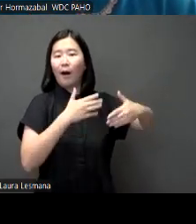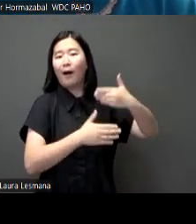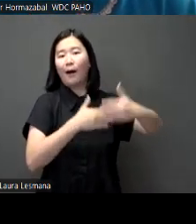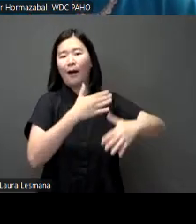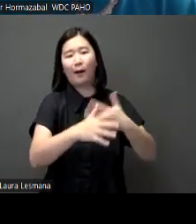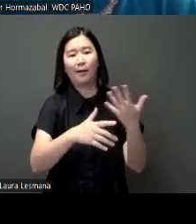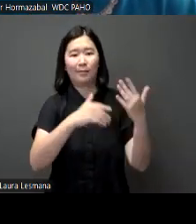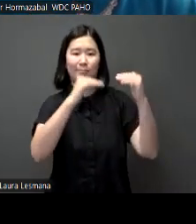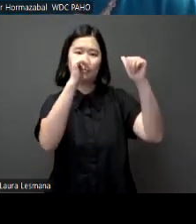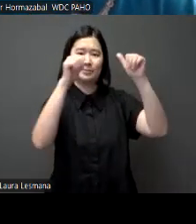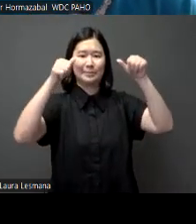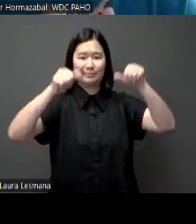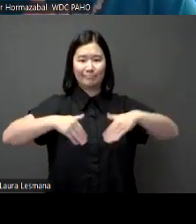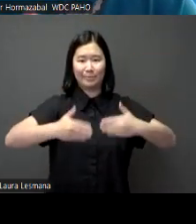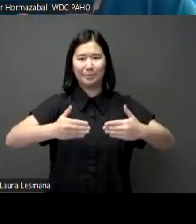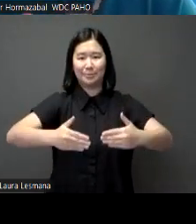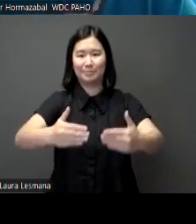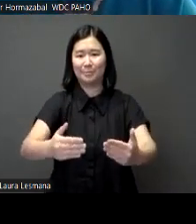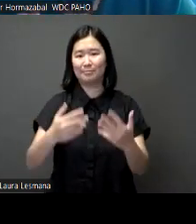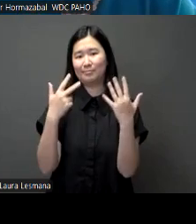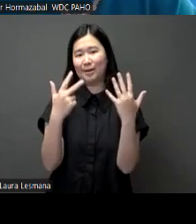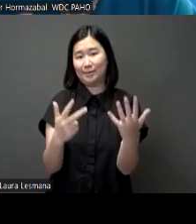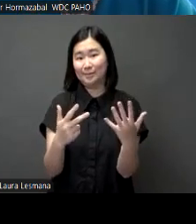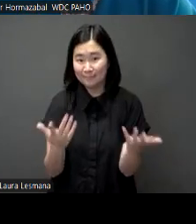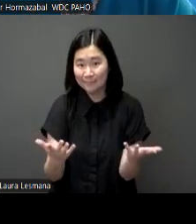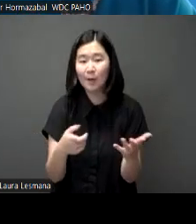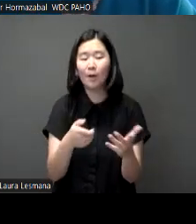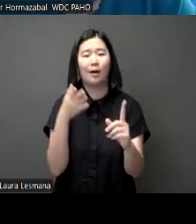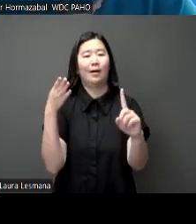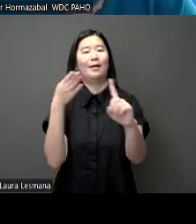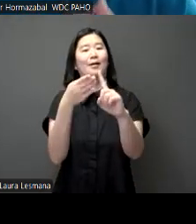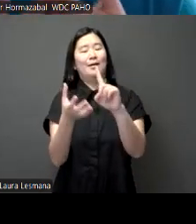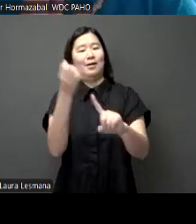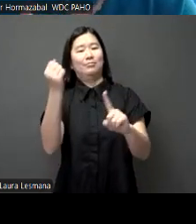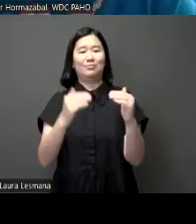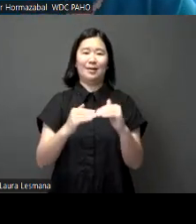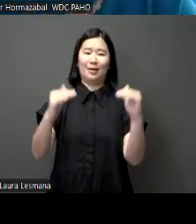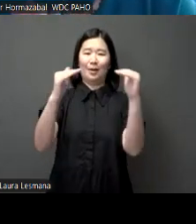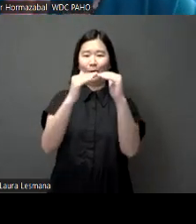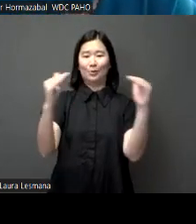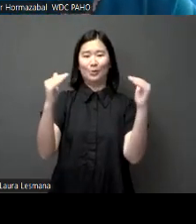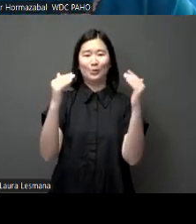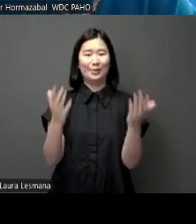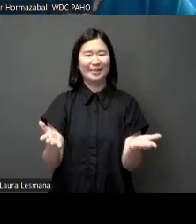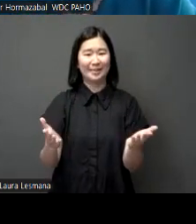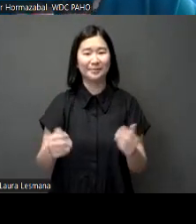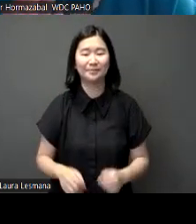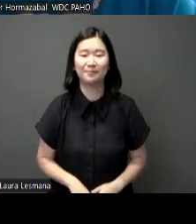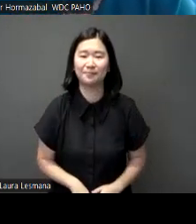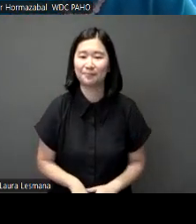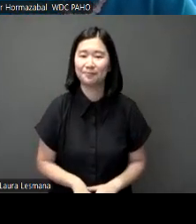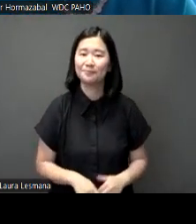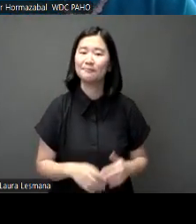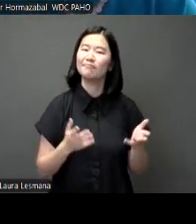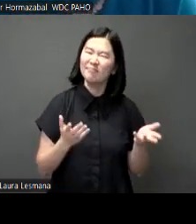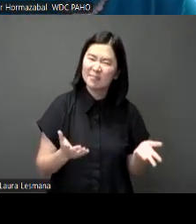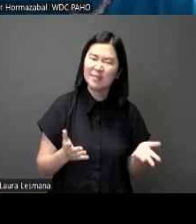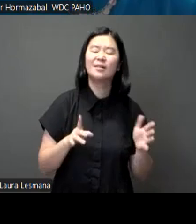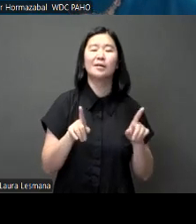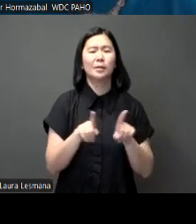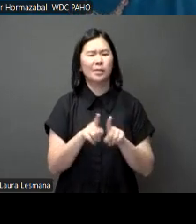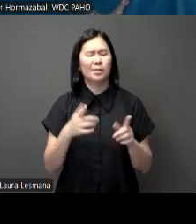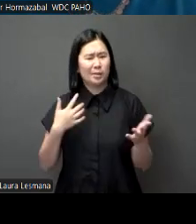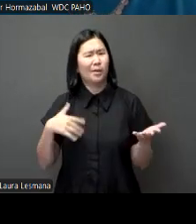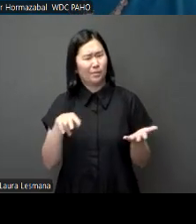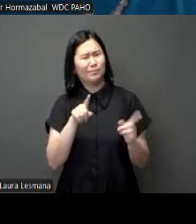intersectorialidad y participación social. Y con eso entramos a la etapa de rediseño, que es elaborar esta propuesta de cambio, de mejoría y definir